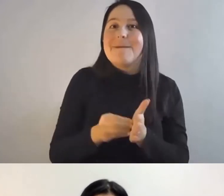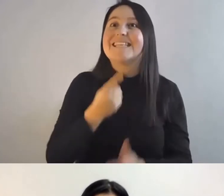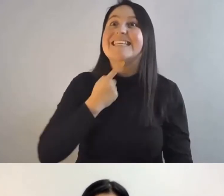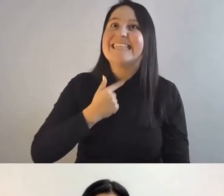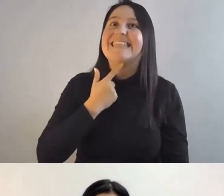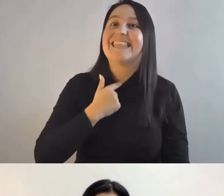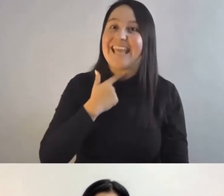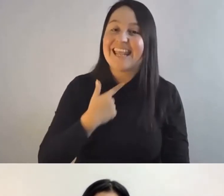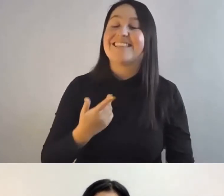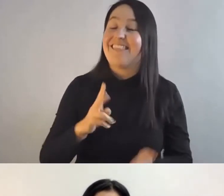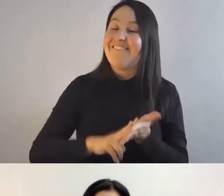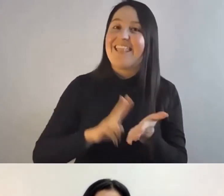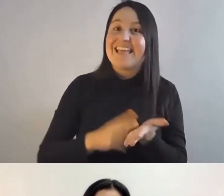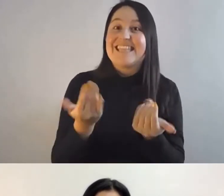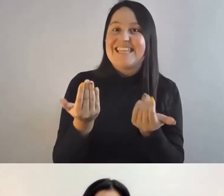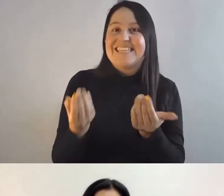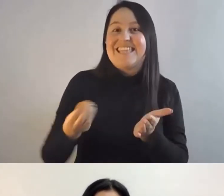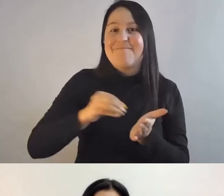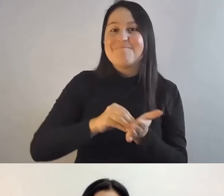Muchas gracias María Alicia.